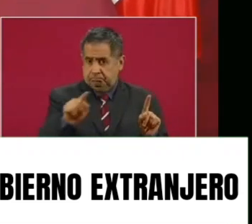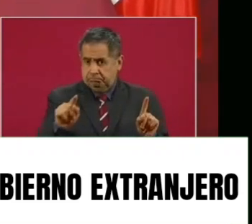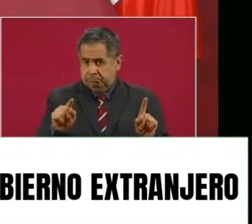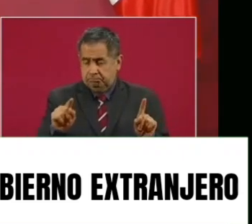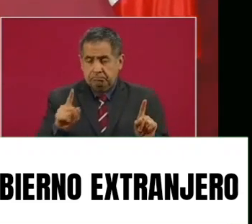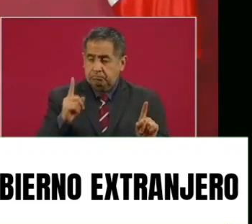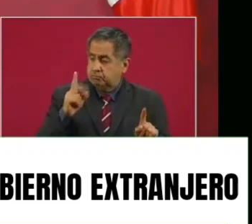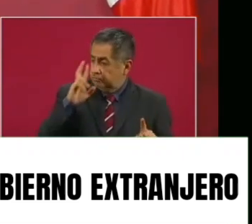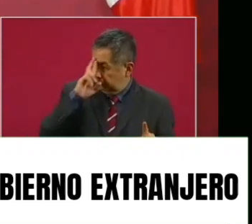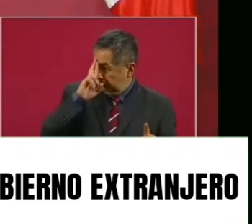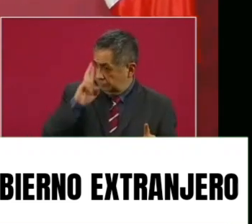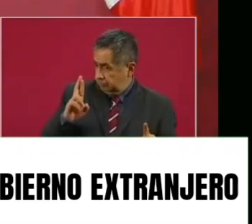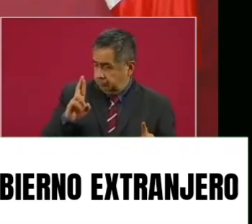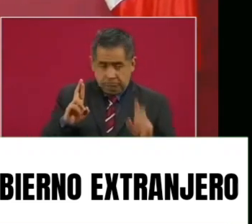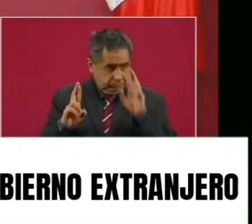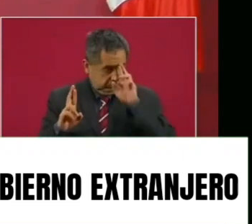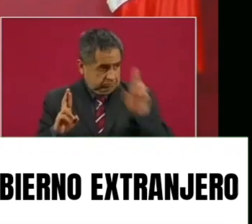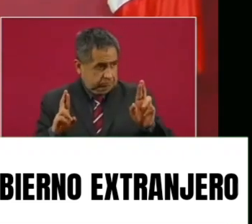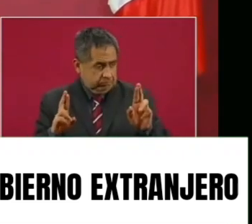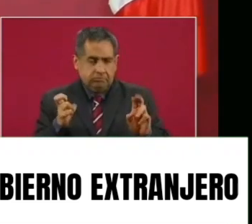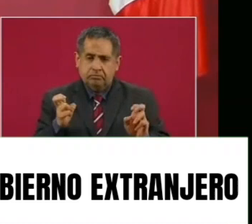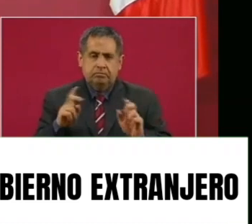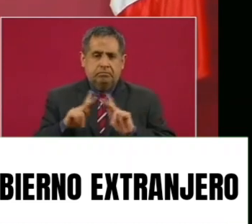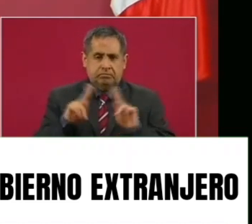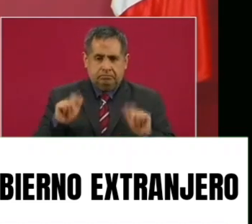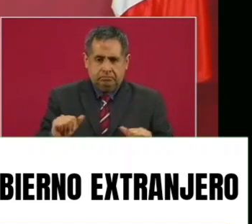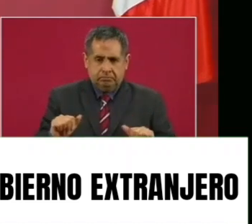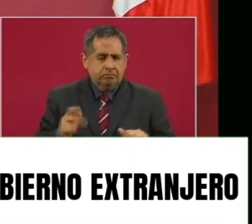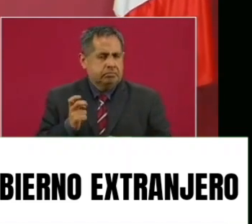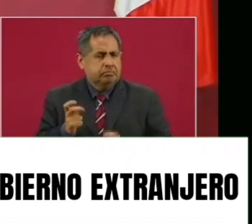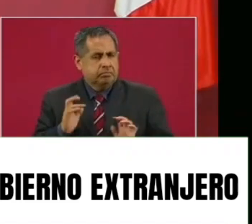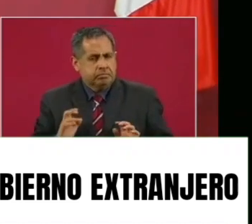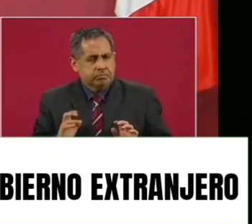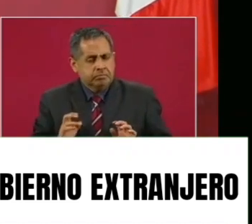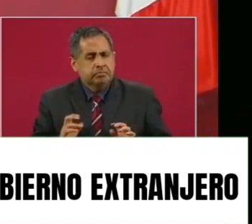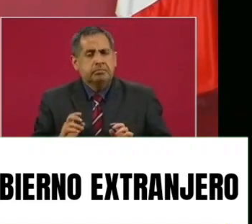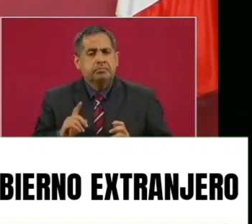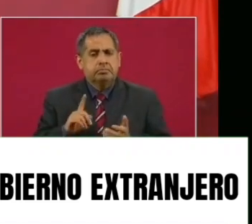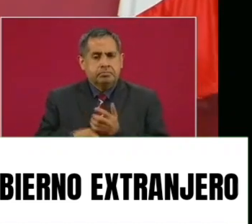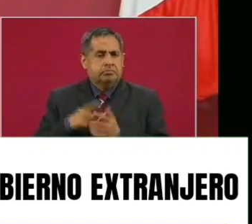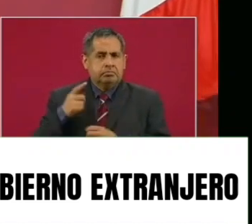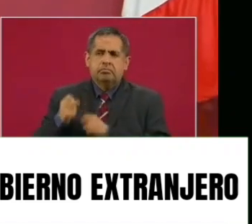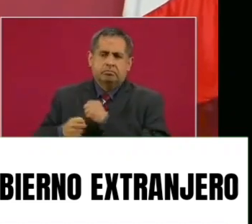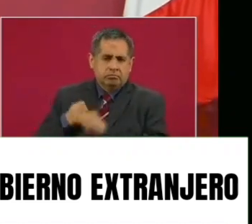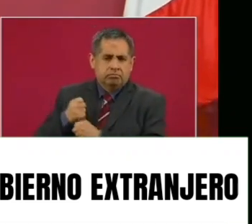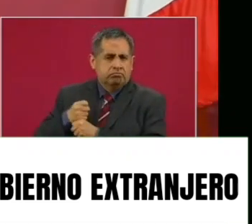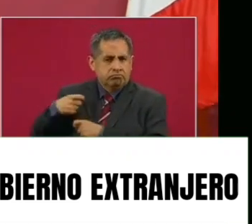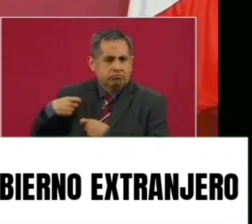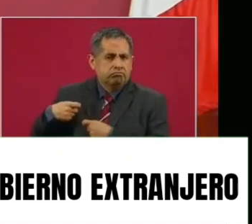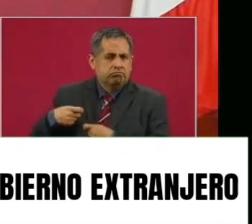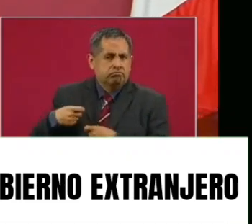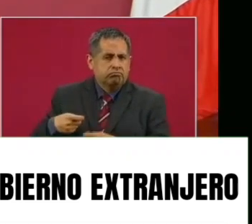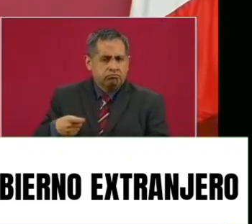El respeto al derecho ajeno es la paz. Entonces, así se vino